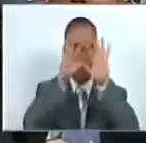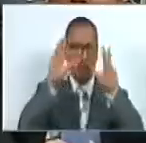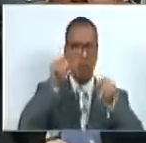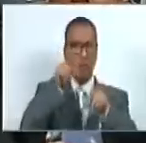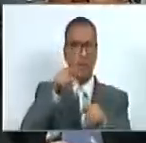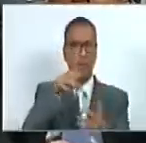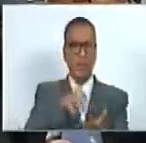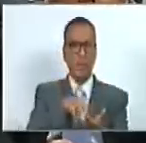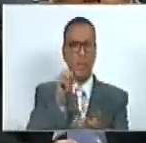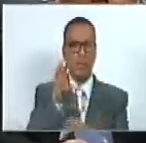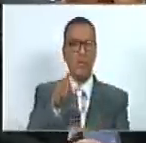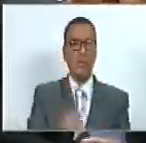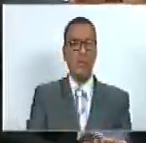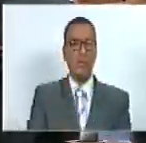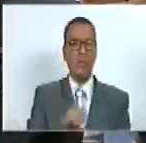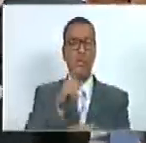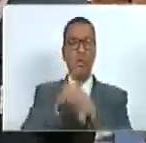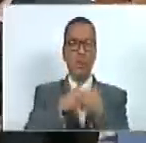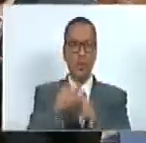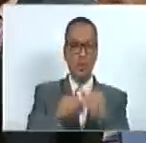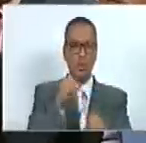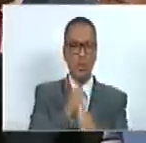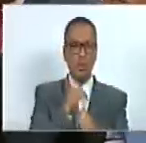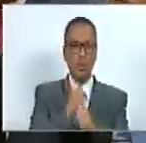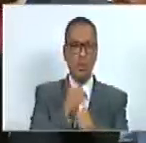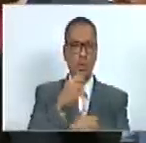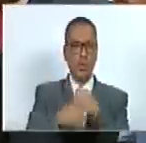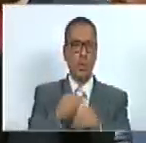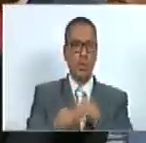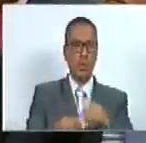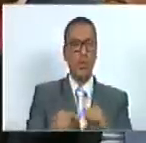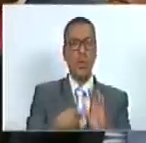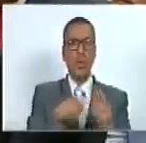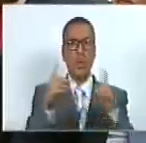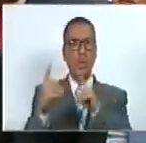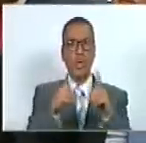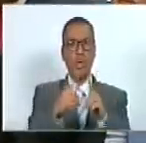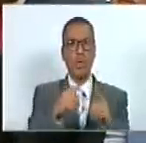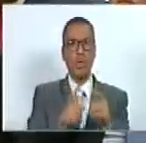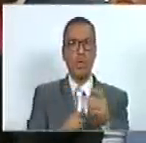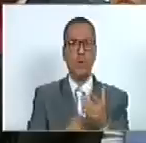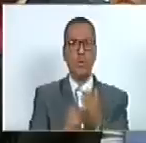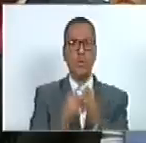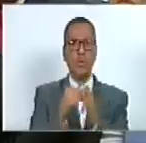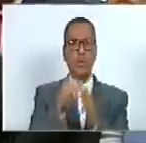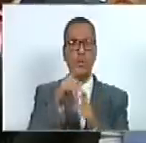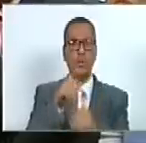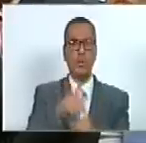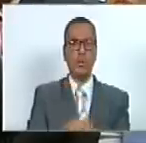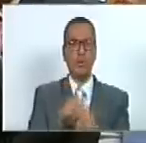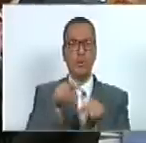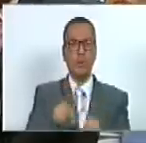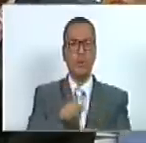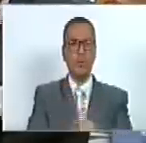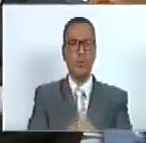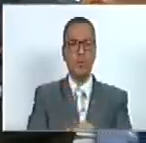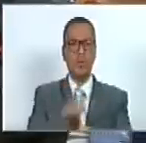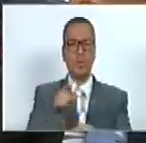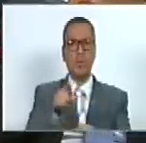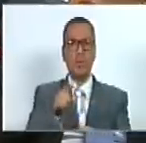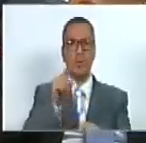fracción es que la metodología con la cual estamos discutiendo el incremento salarial hasta ahora se